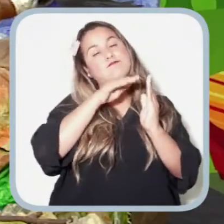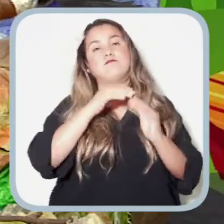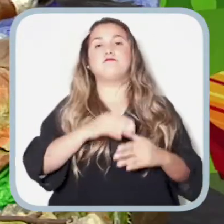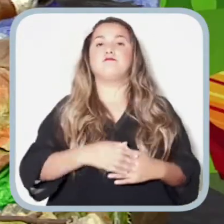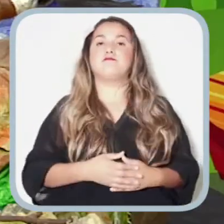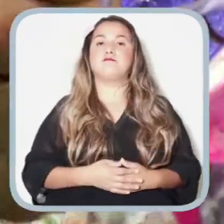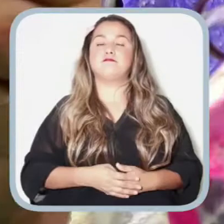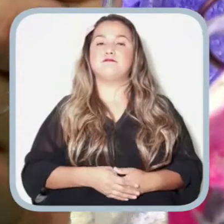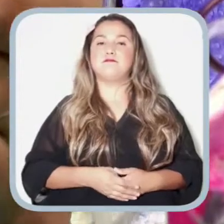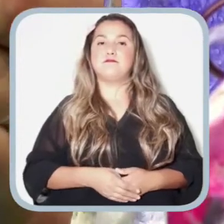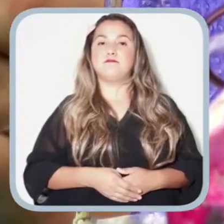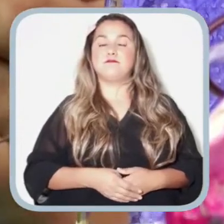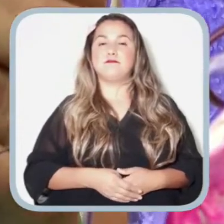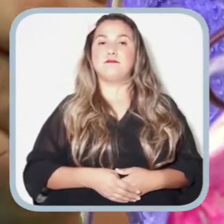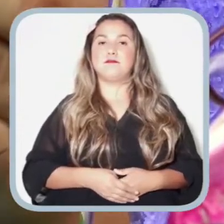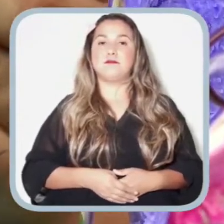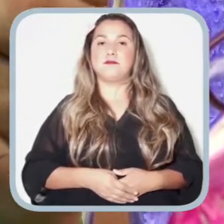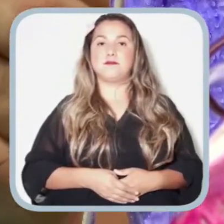este